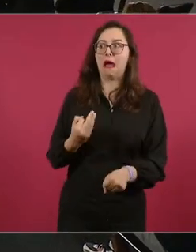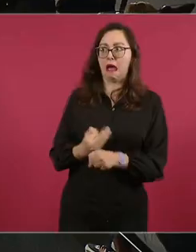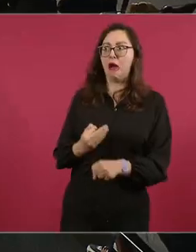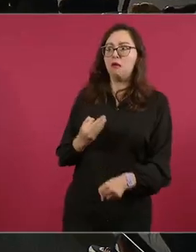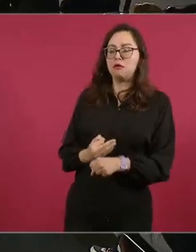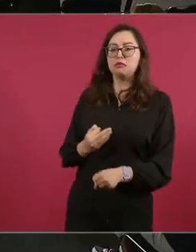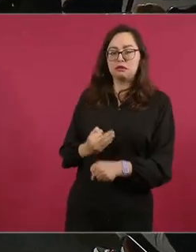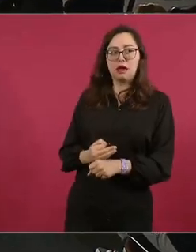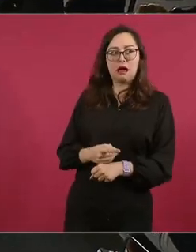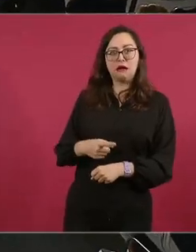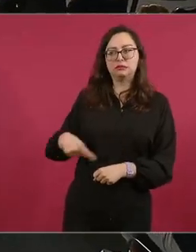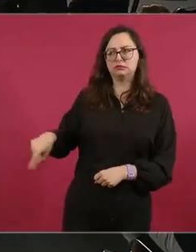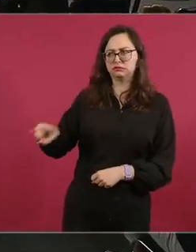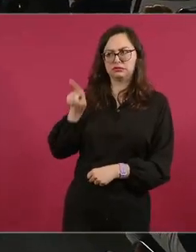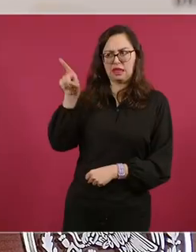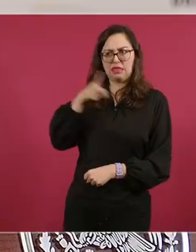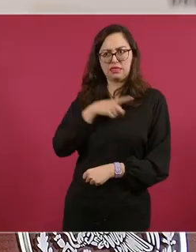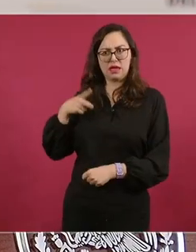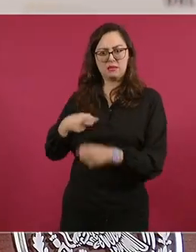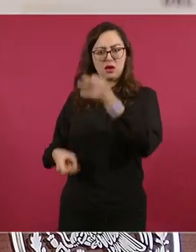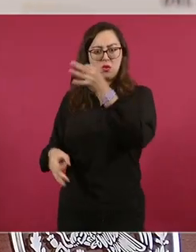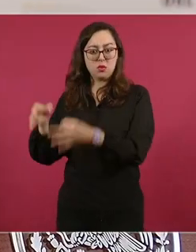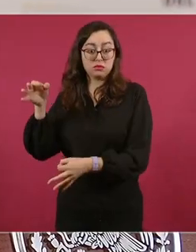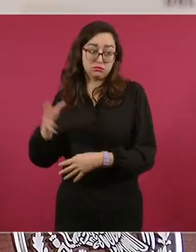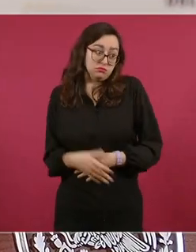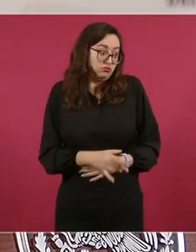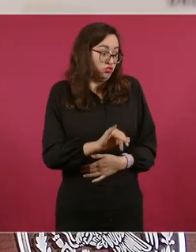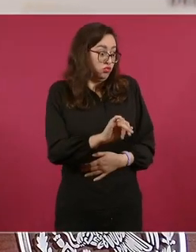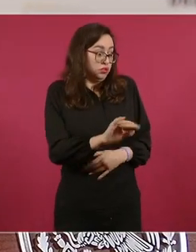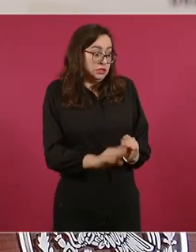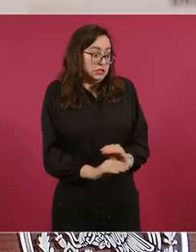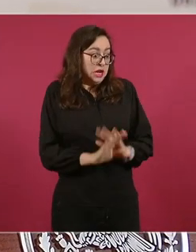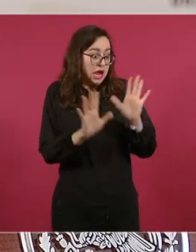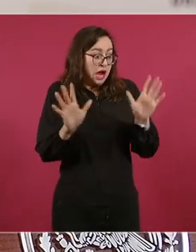yo creo que se justifica.